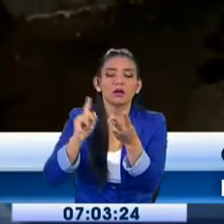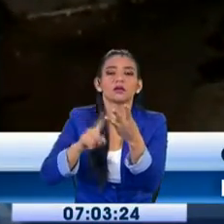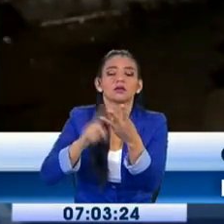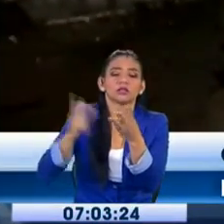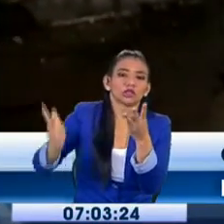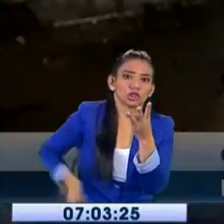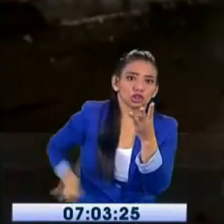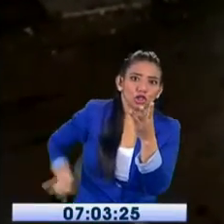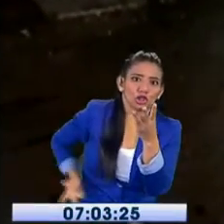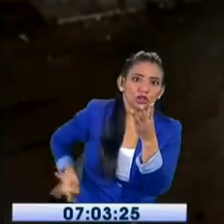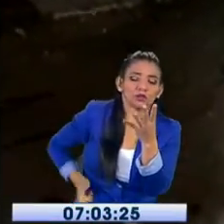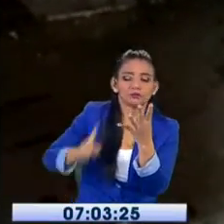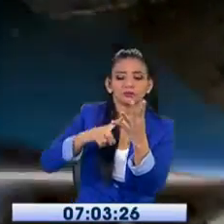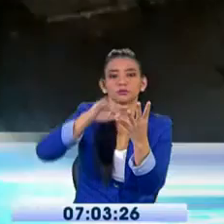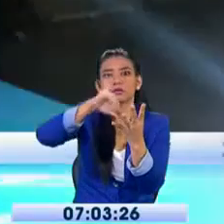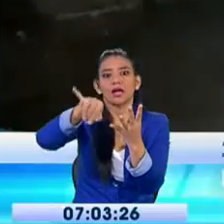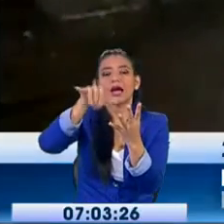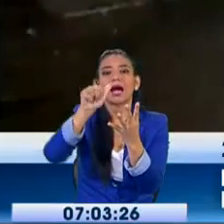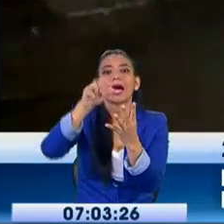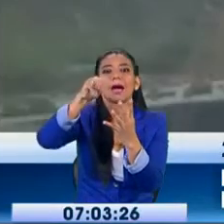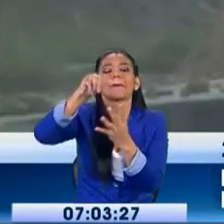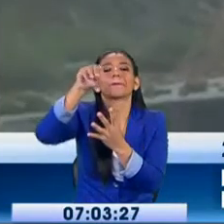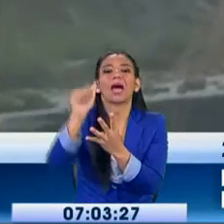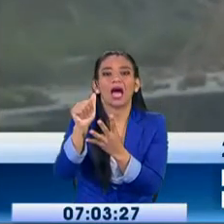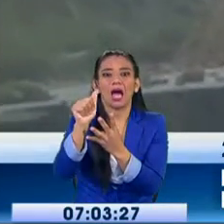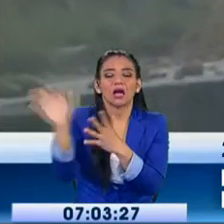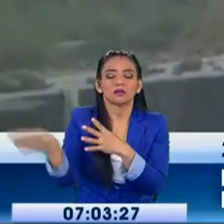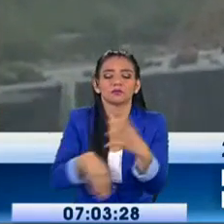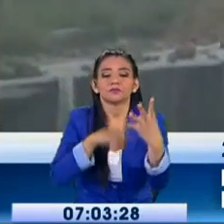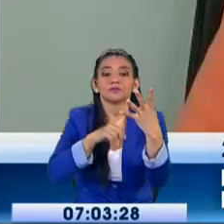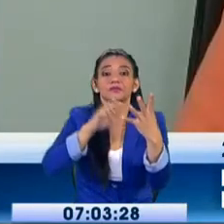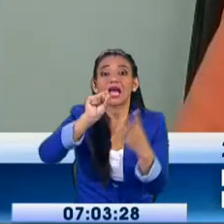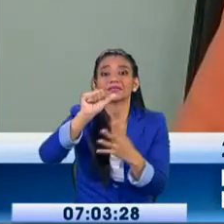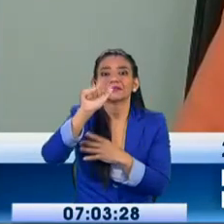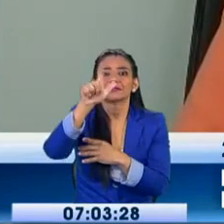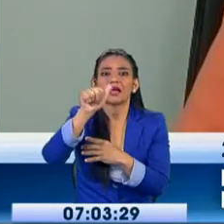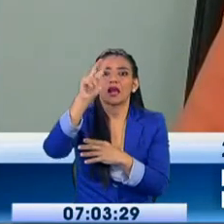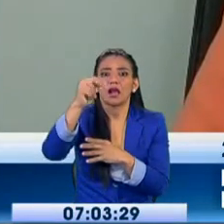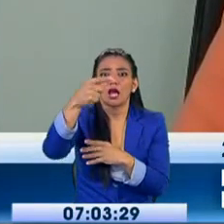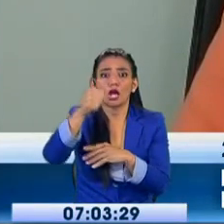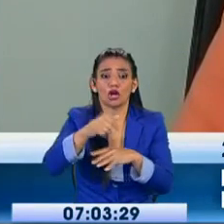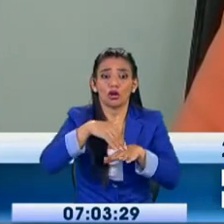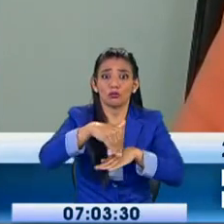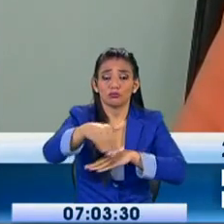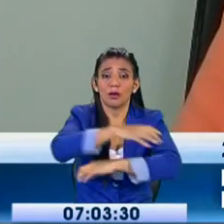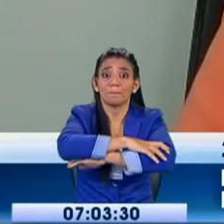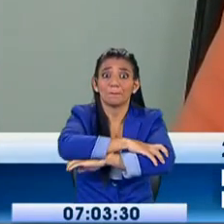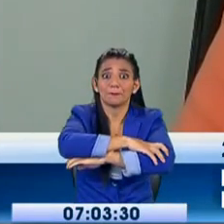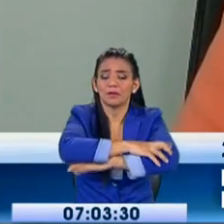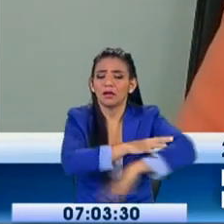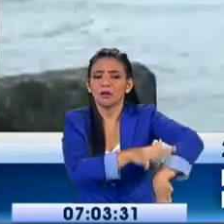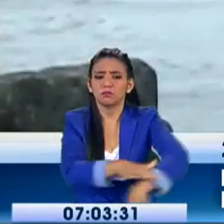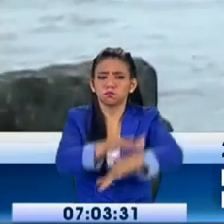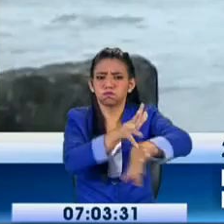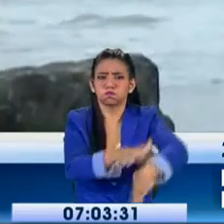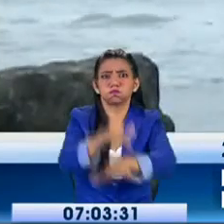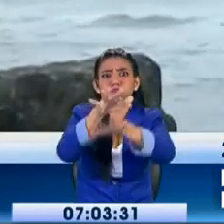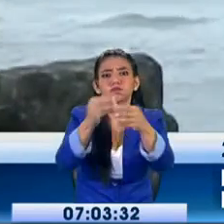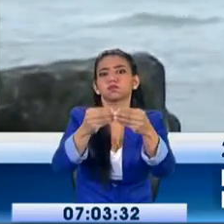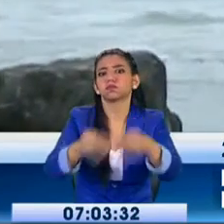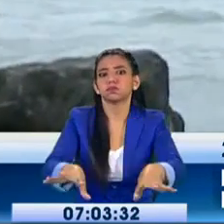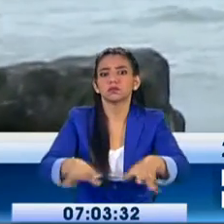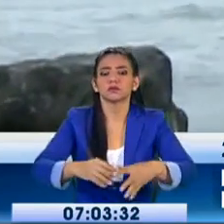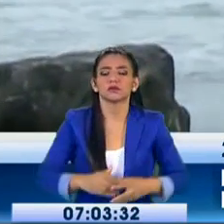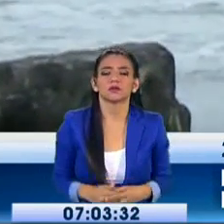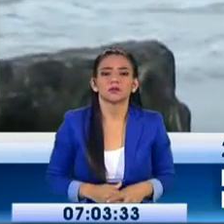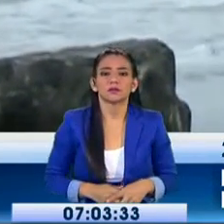y tengo Jama. Junta parroquial también, que es el de Salango, por la pérdida de todo el malecón por la amenaza de aguajes y oleaje. Con